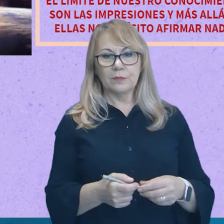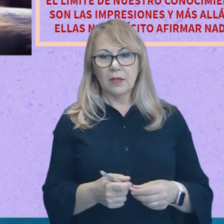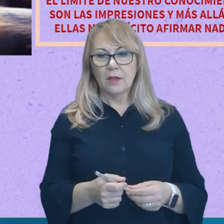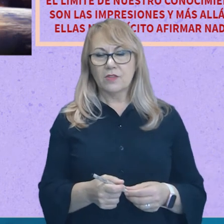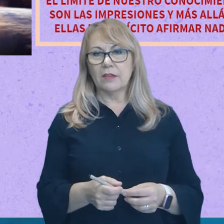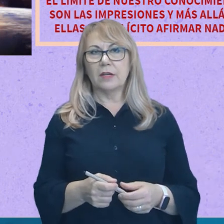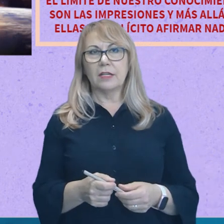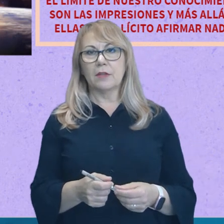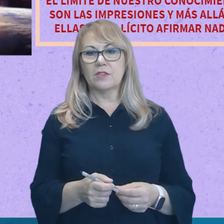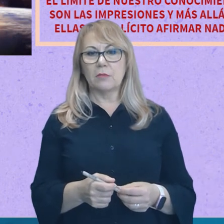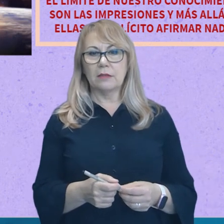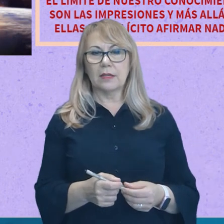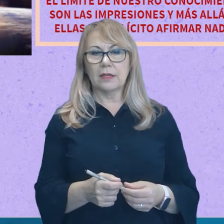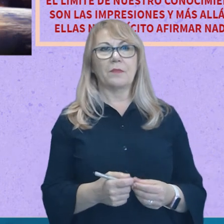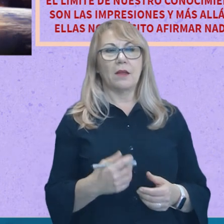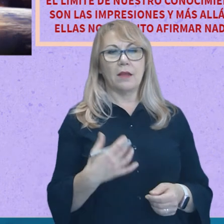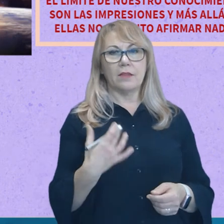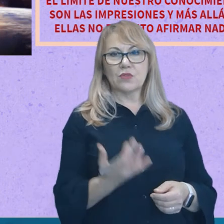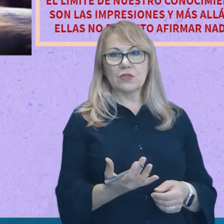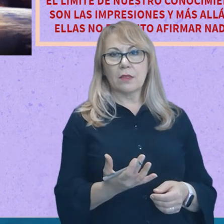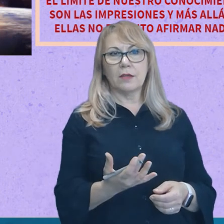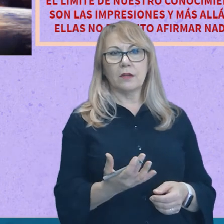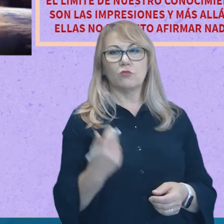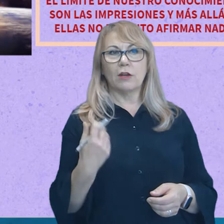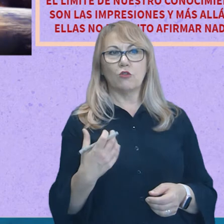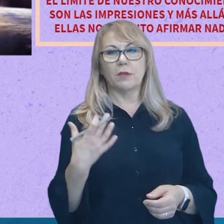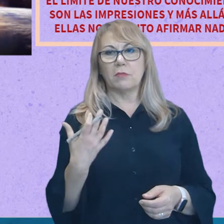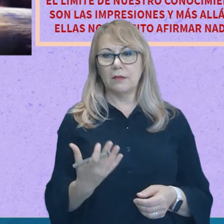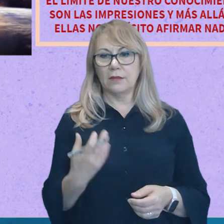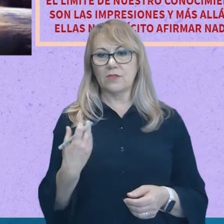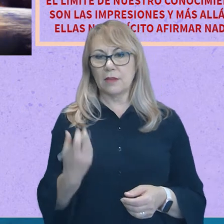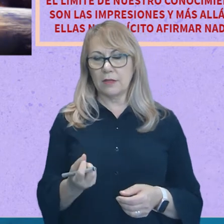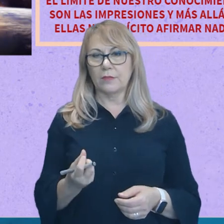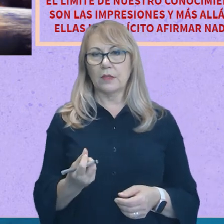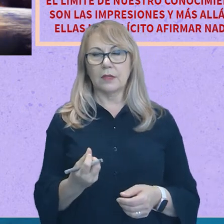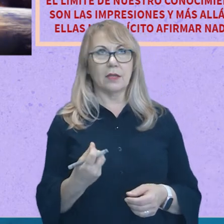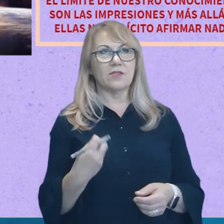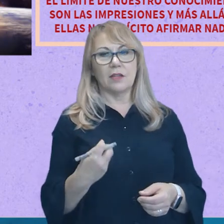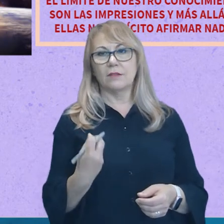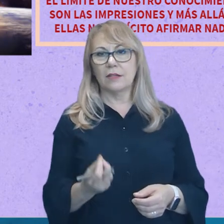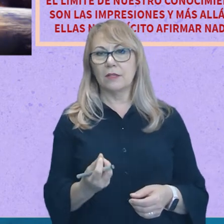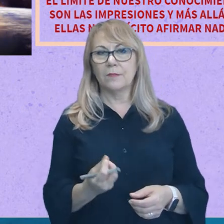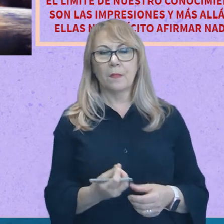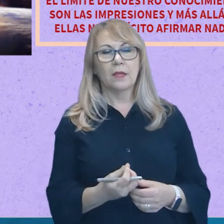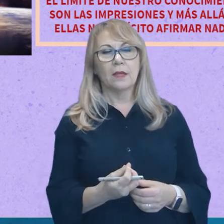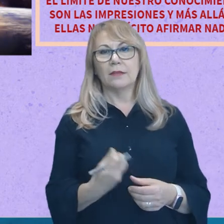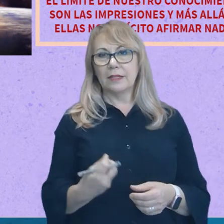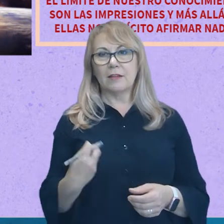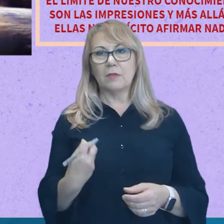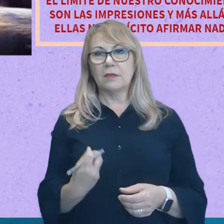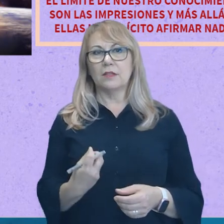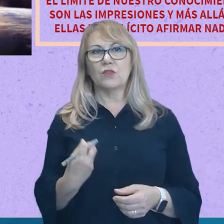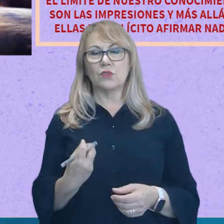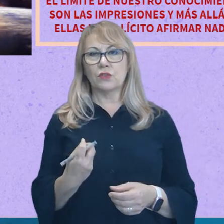mundo, se derivaría precisamente que la idea de sustancia, como algo permanente, estable y que es inalterable, de